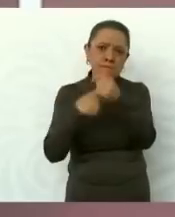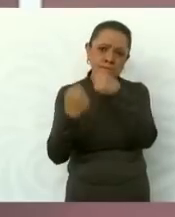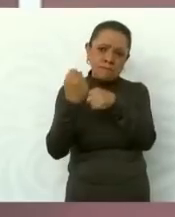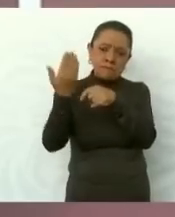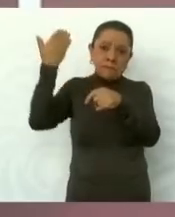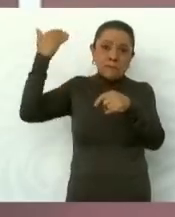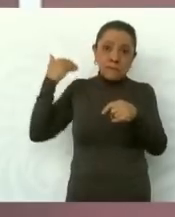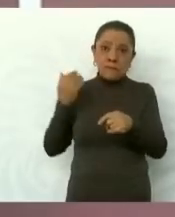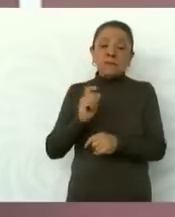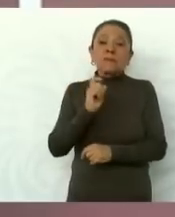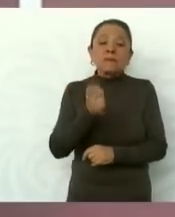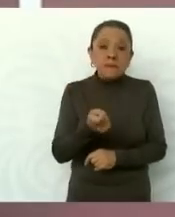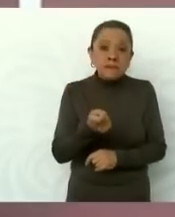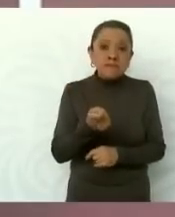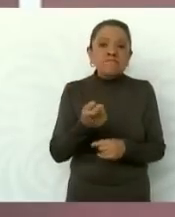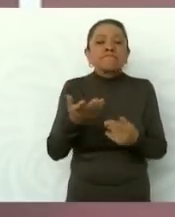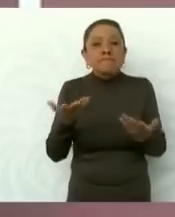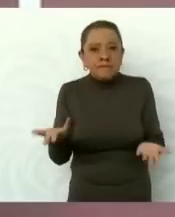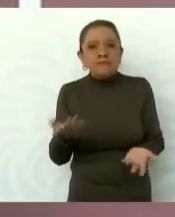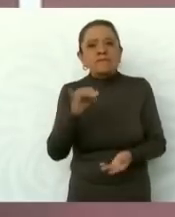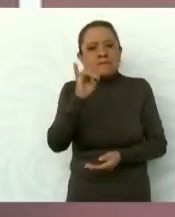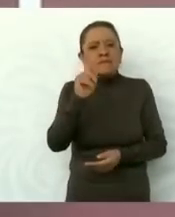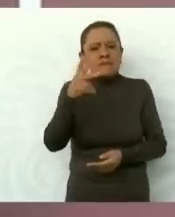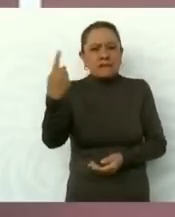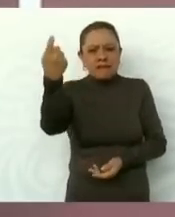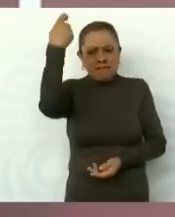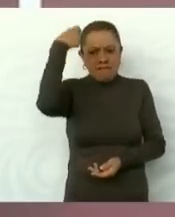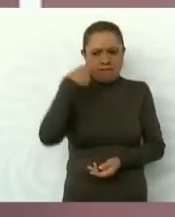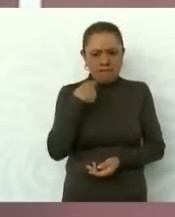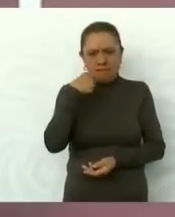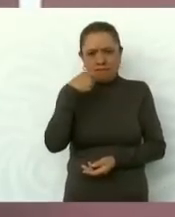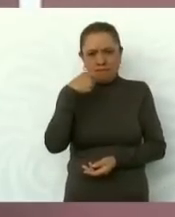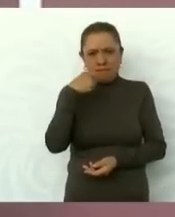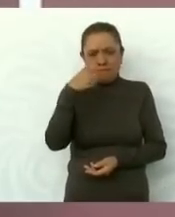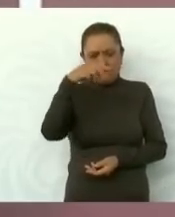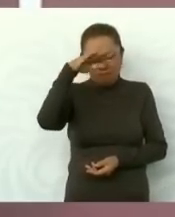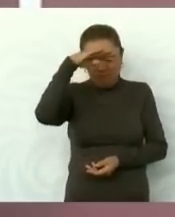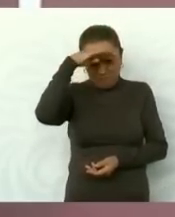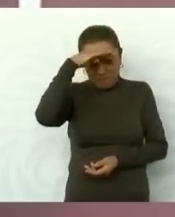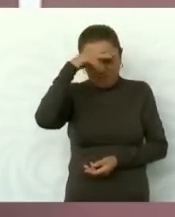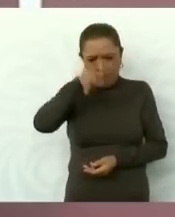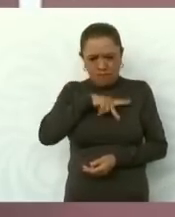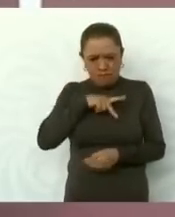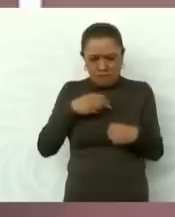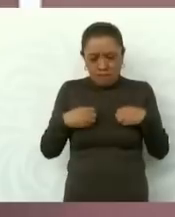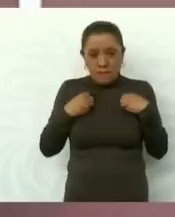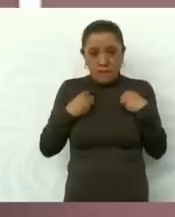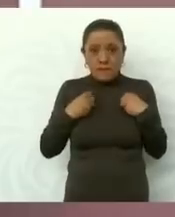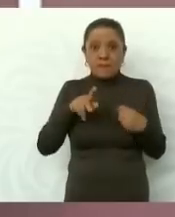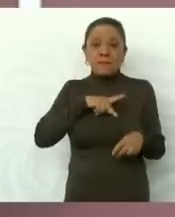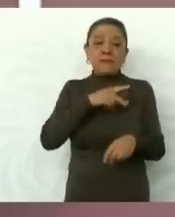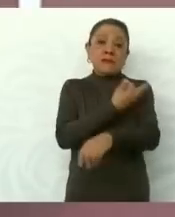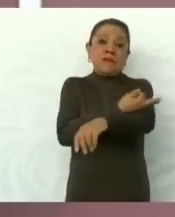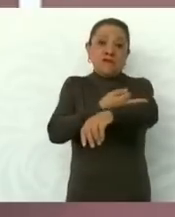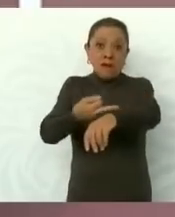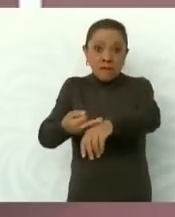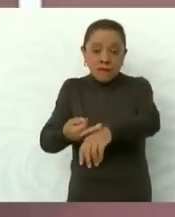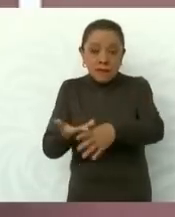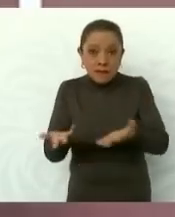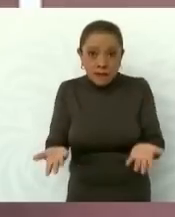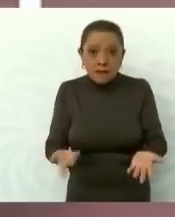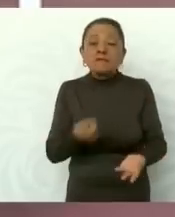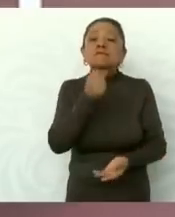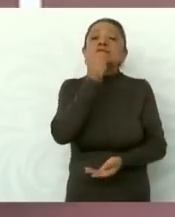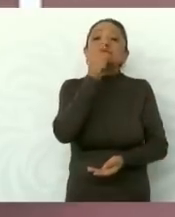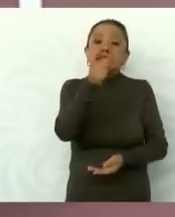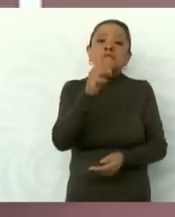supuesto, uno hace una reflexión de su vida, de la vida de su familia, y a nosotros nos corresponde también pues